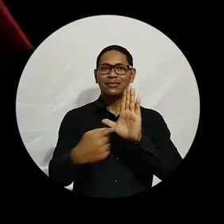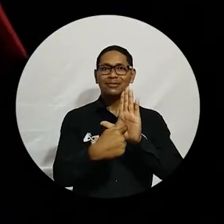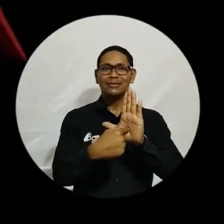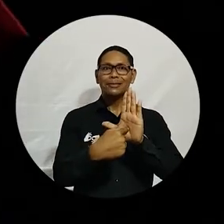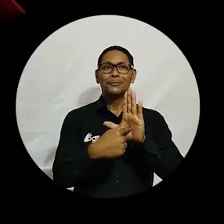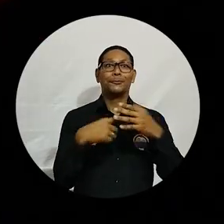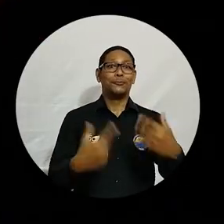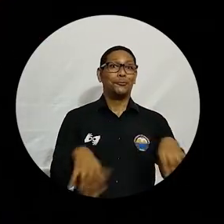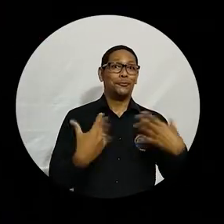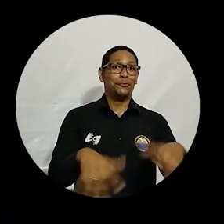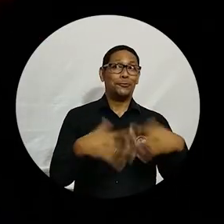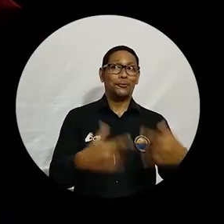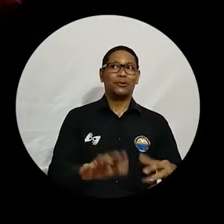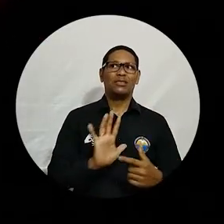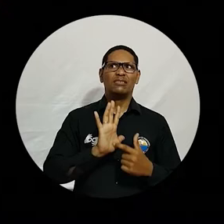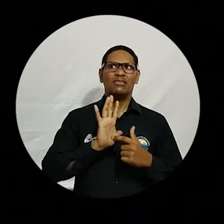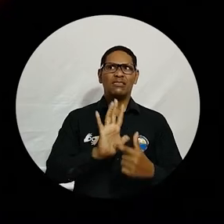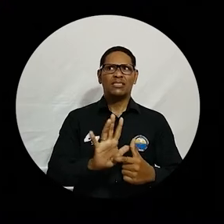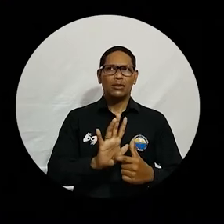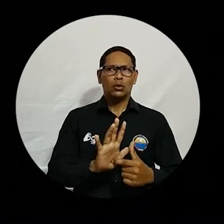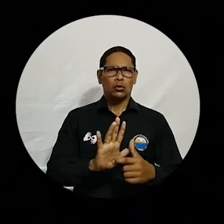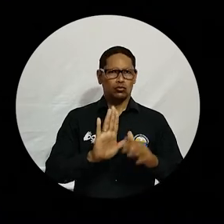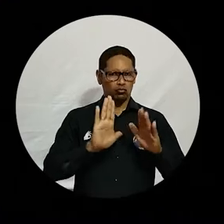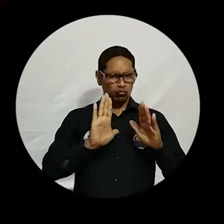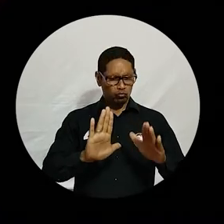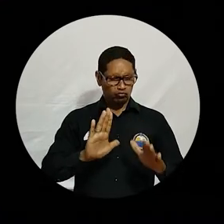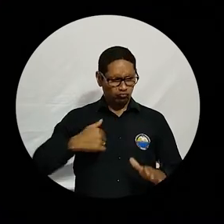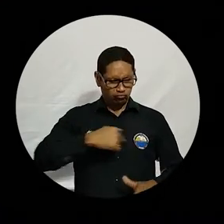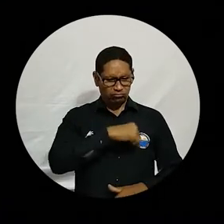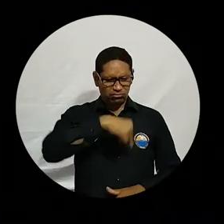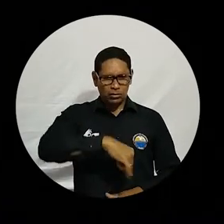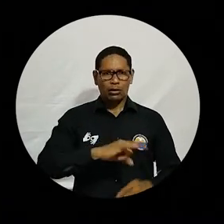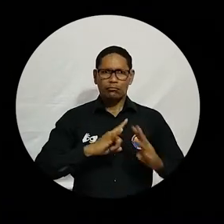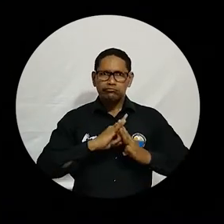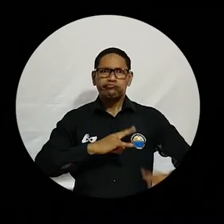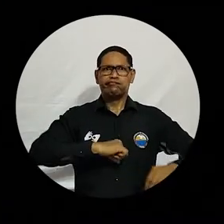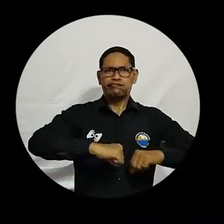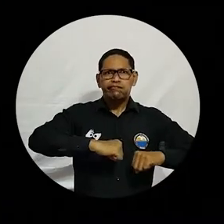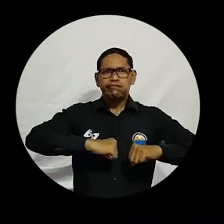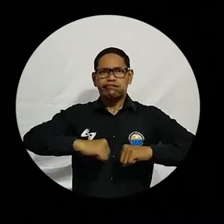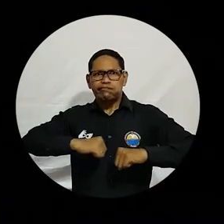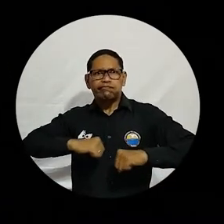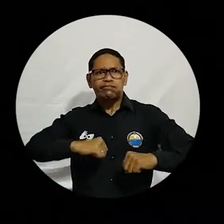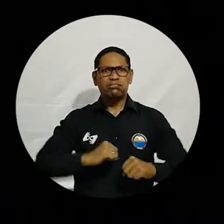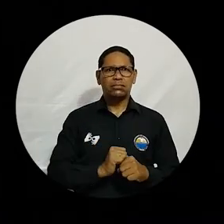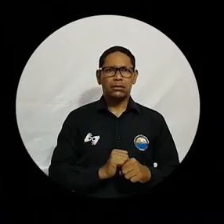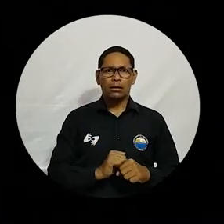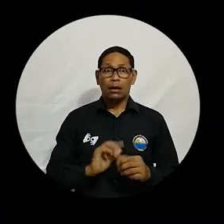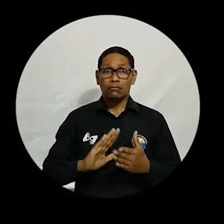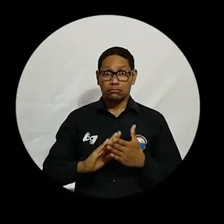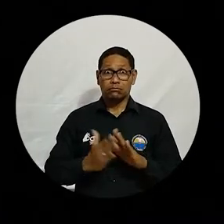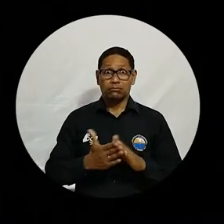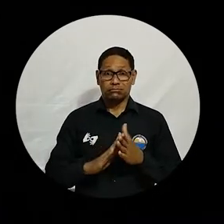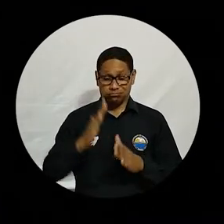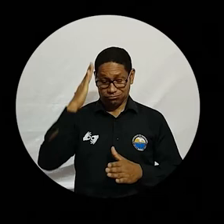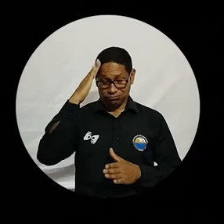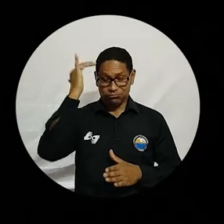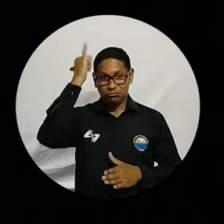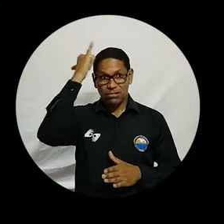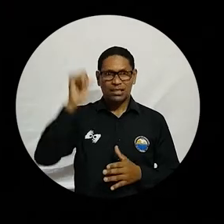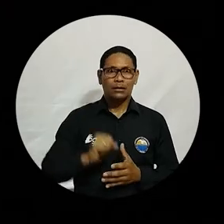una evidencia concreta de lo que realmente hacemos en la universidad, lo que hace nuestra